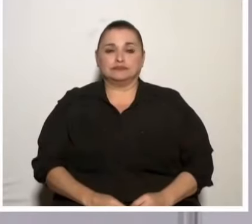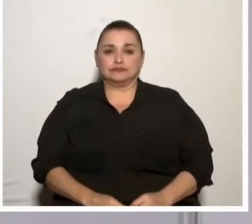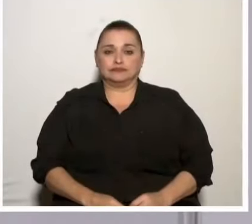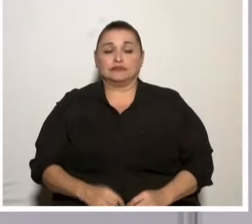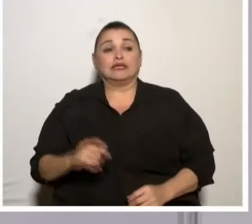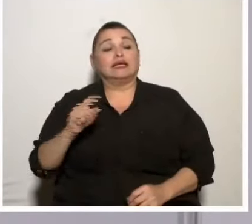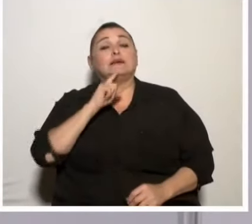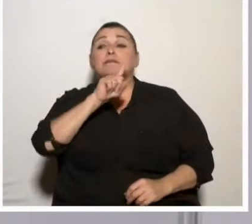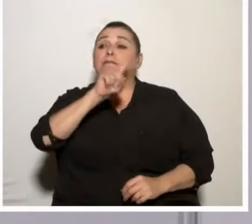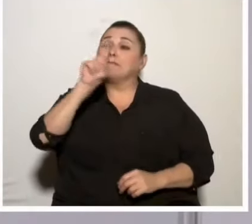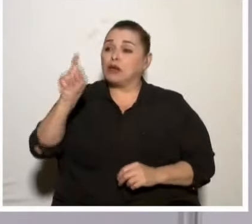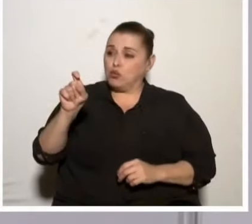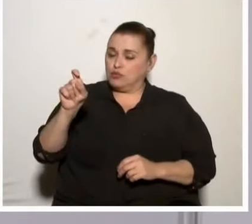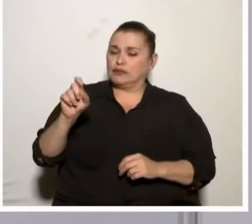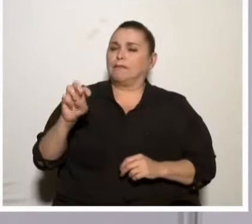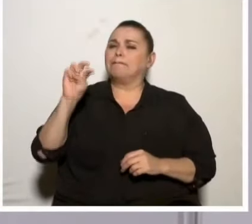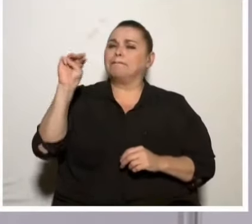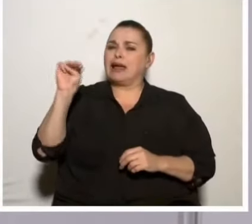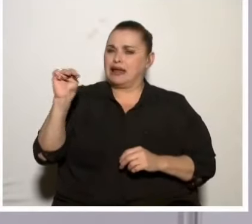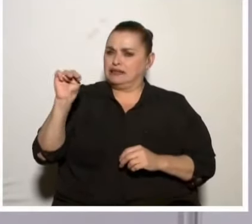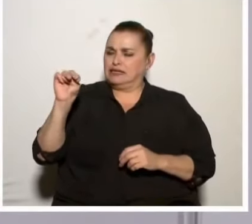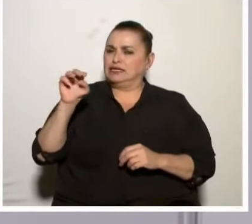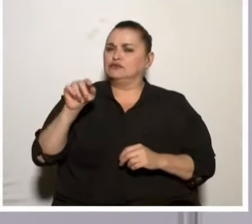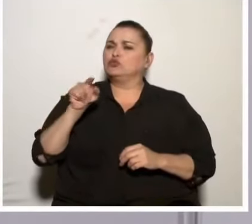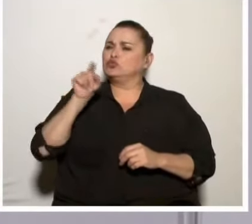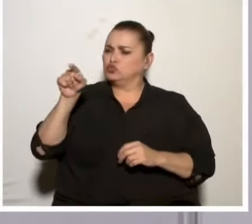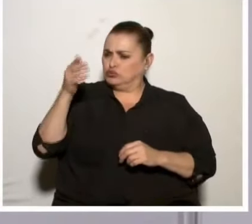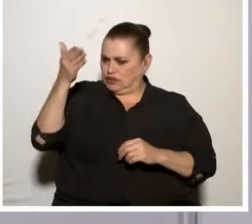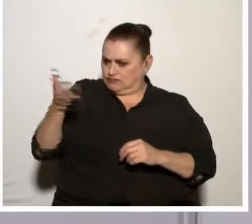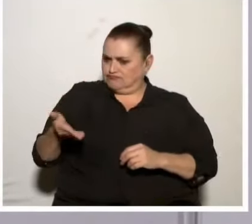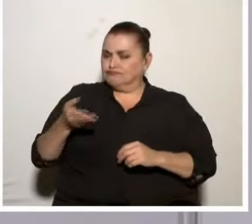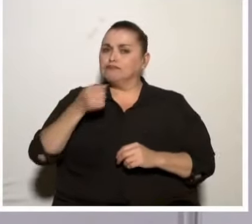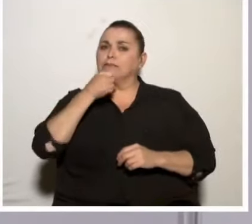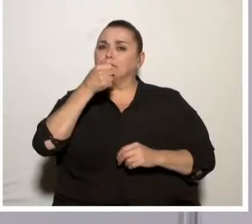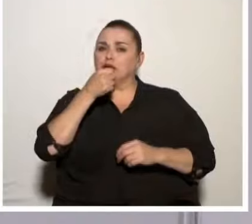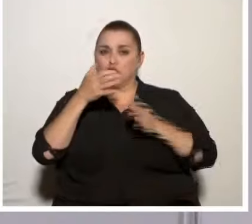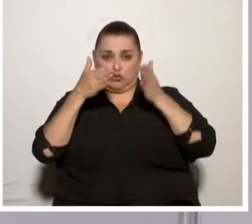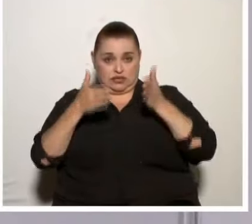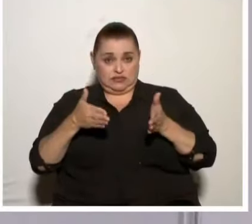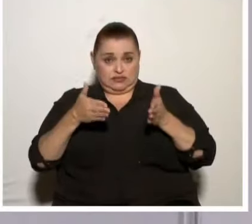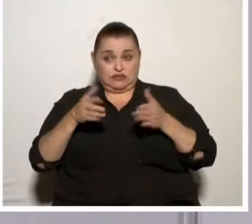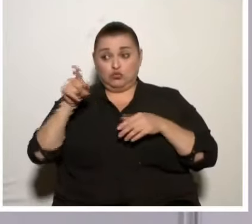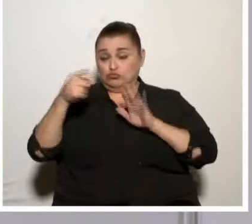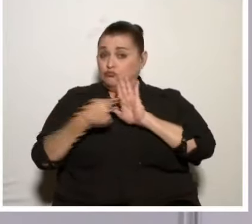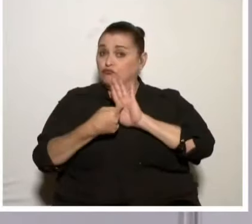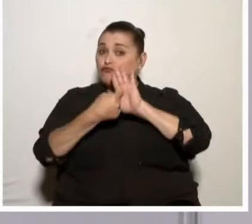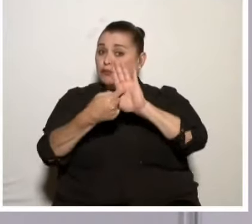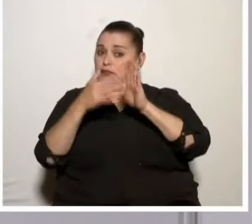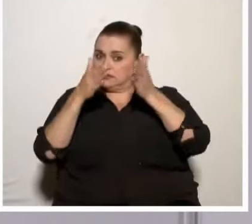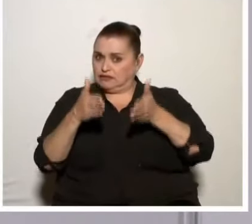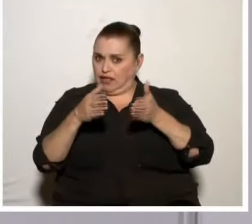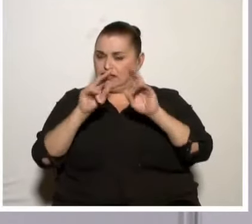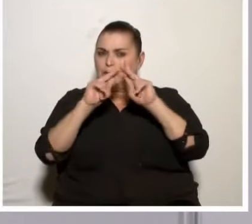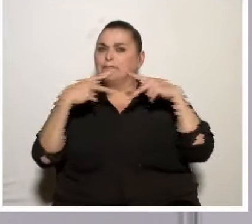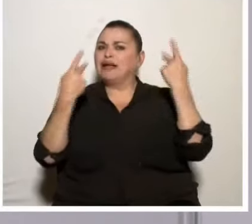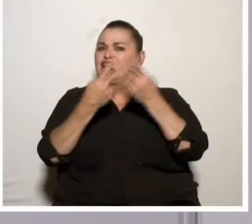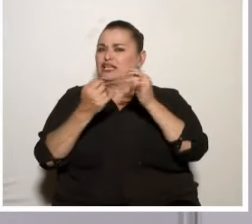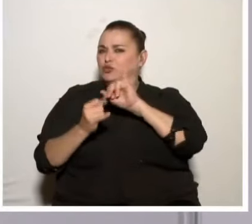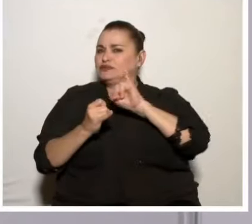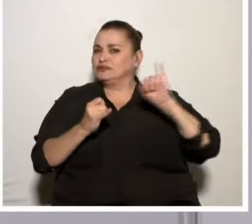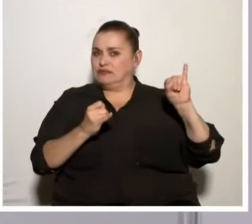Don Martín, usted es periodista y es un representante de un partido de